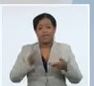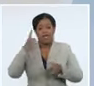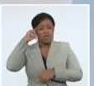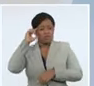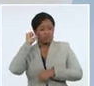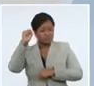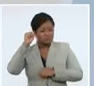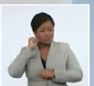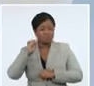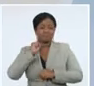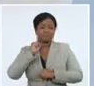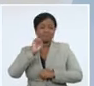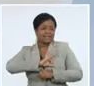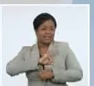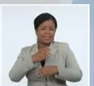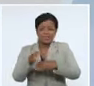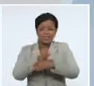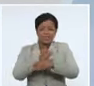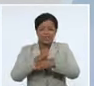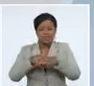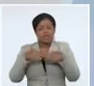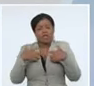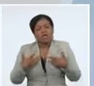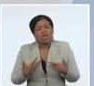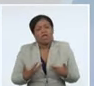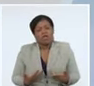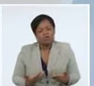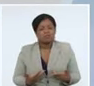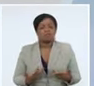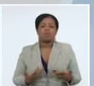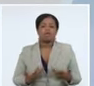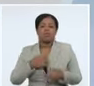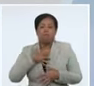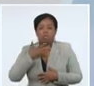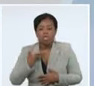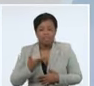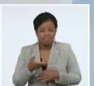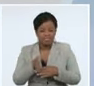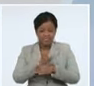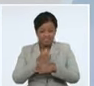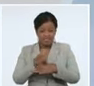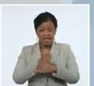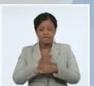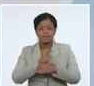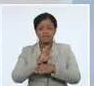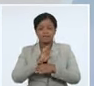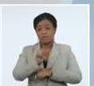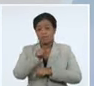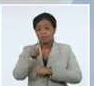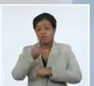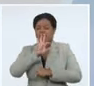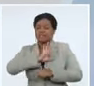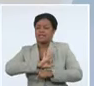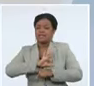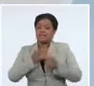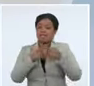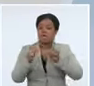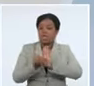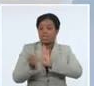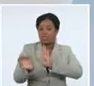manifestaciones, síntomas, decaimiento, diarrea, vómito. Esos son los sospechosos, que además estudian,